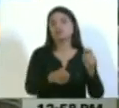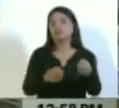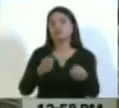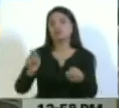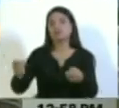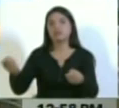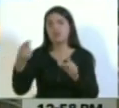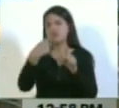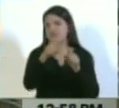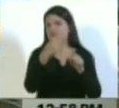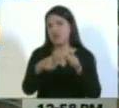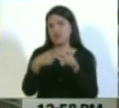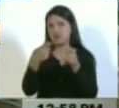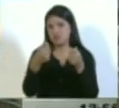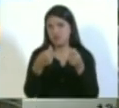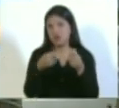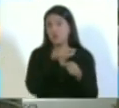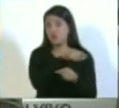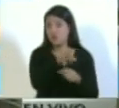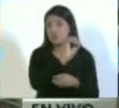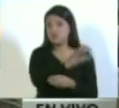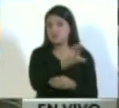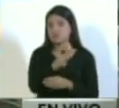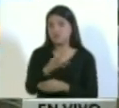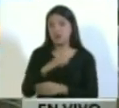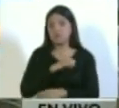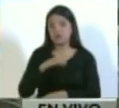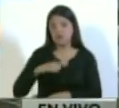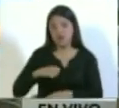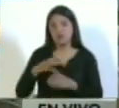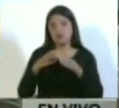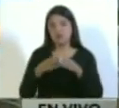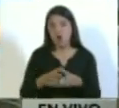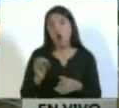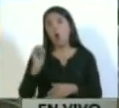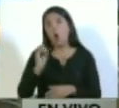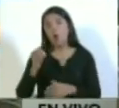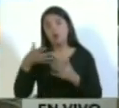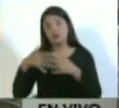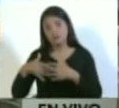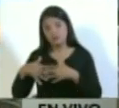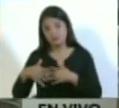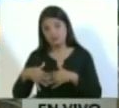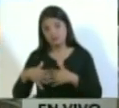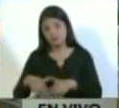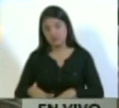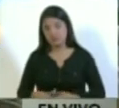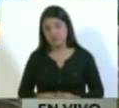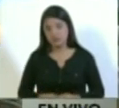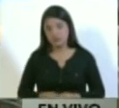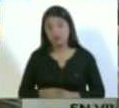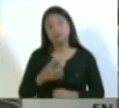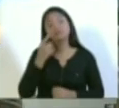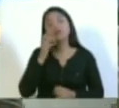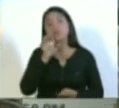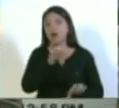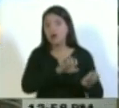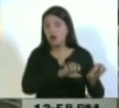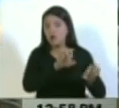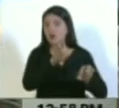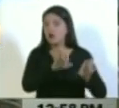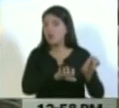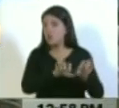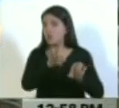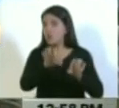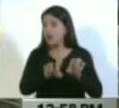de alto monto, para que hagan depósitos en cuentas personales o en cuentas jurídicas. Se va a evaluar empresas que